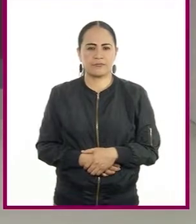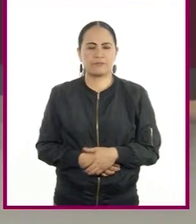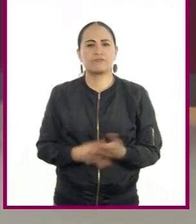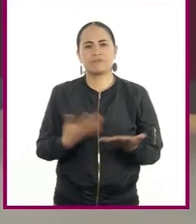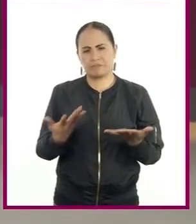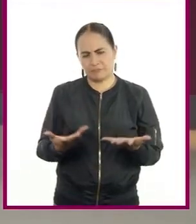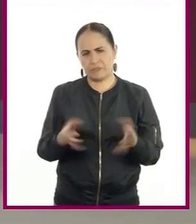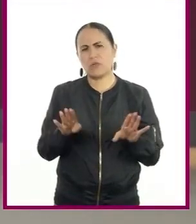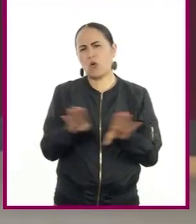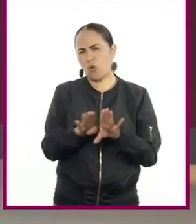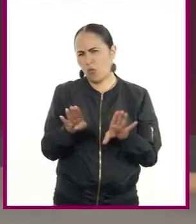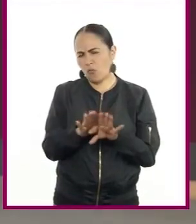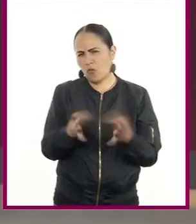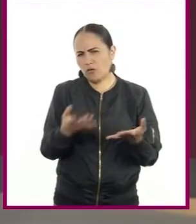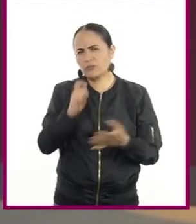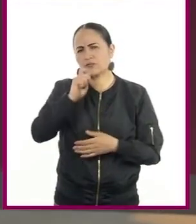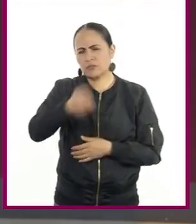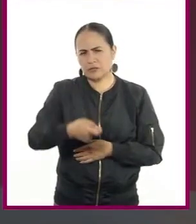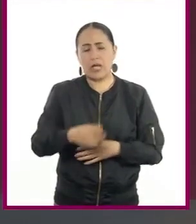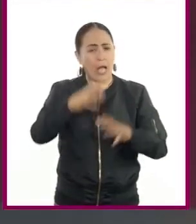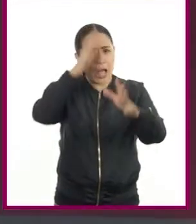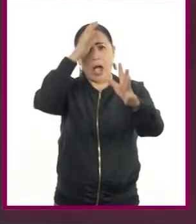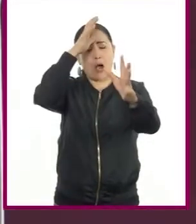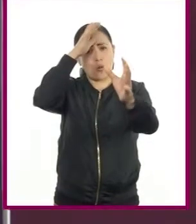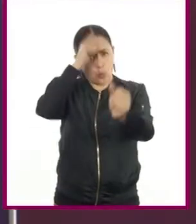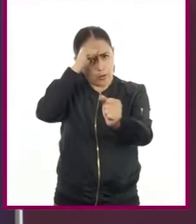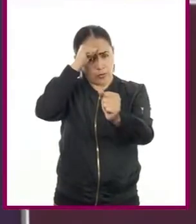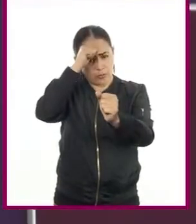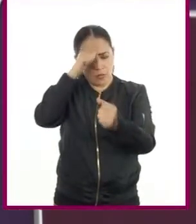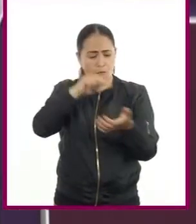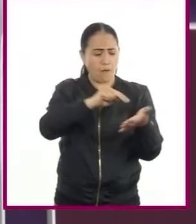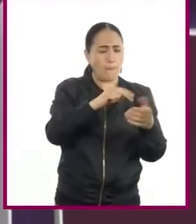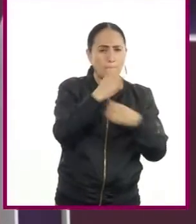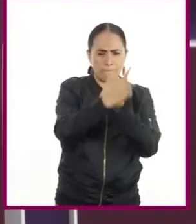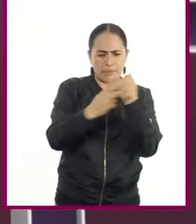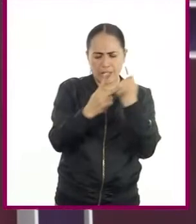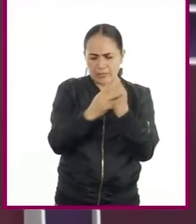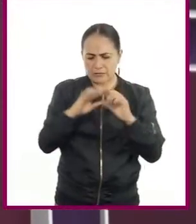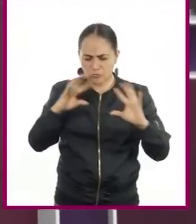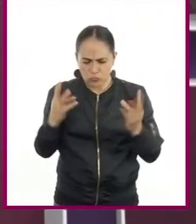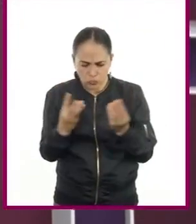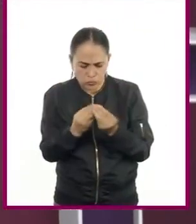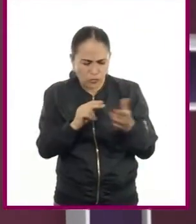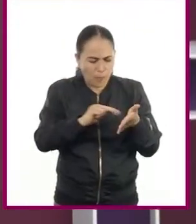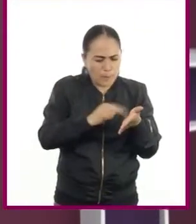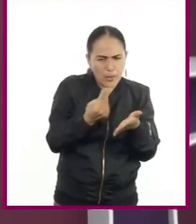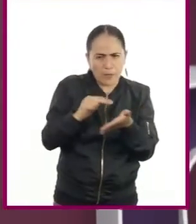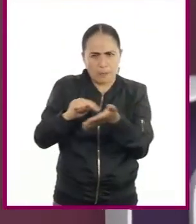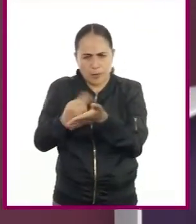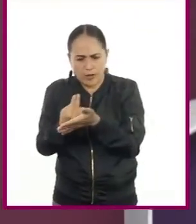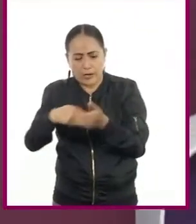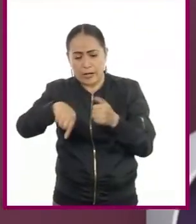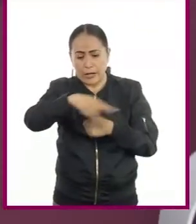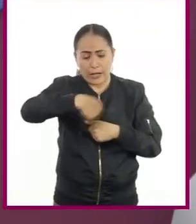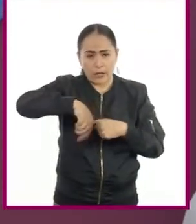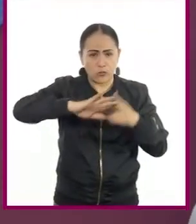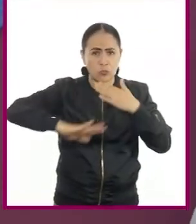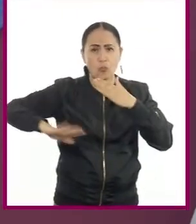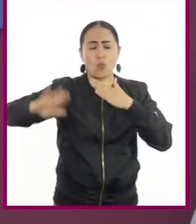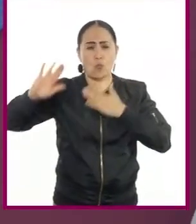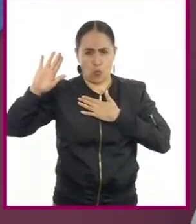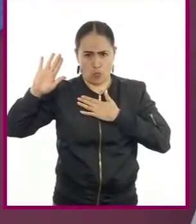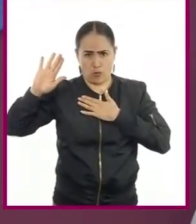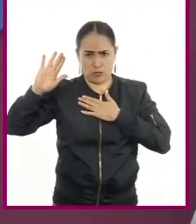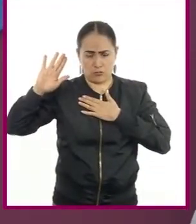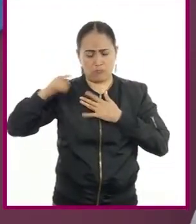Dicho en palabras más sencillas, es un acuerdo que firman algunos países entre sí en el cual se comprometen a velar,